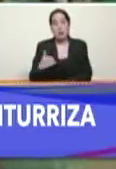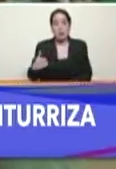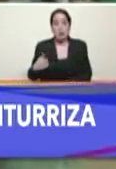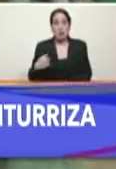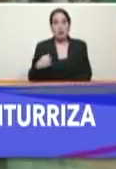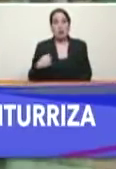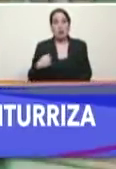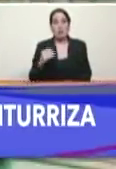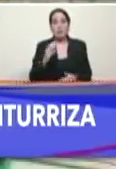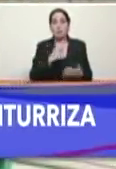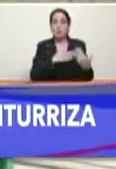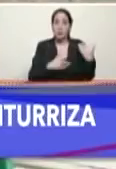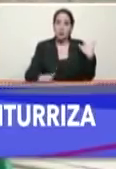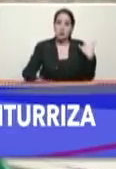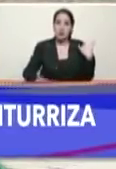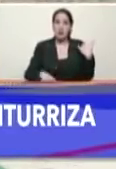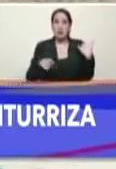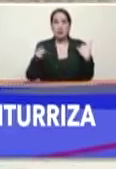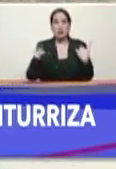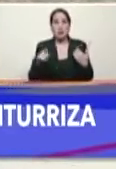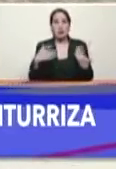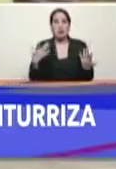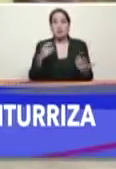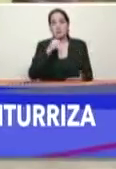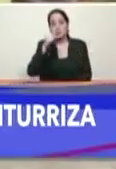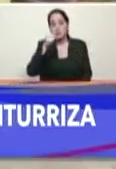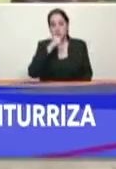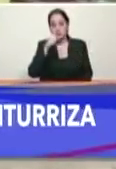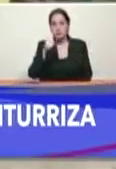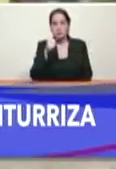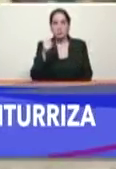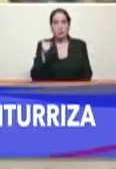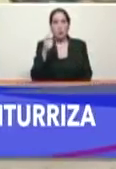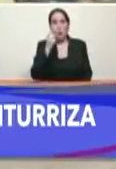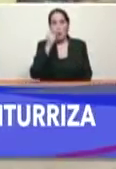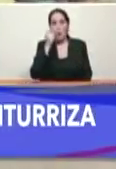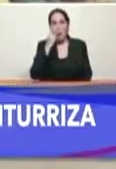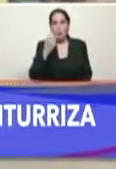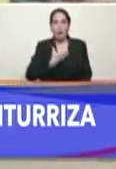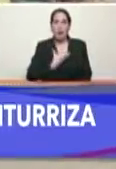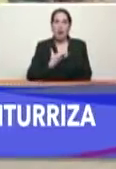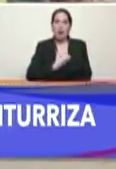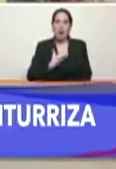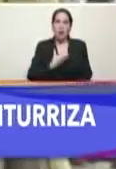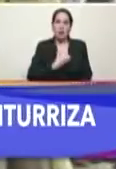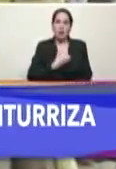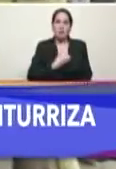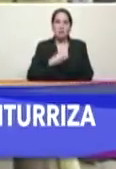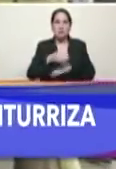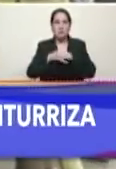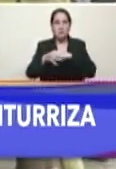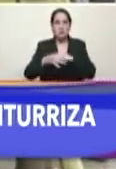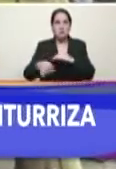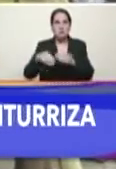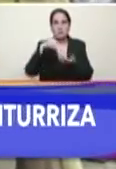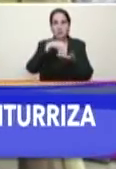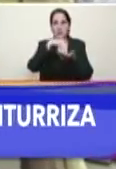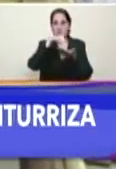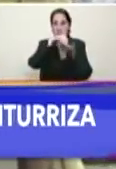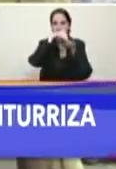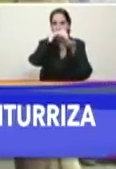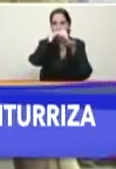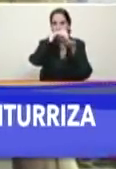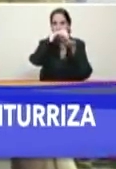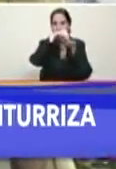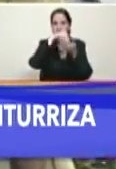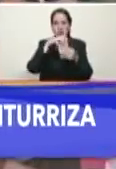vamos nosotros. Aquí yo quiero darle también la palabra a nuestro hermano alcalde del municipio Miranda, de la ciudad de Coro,